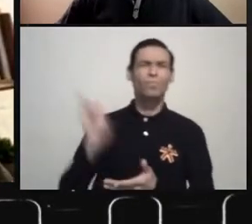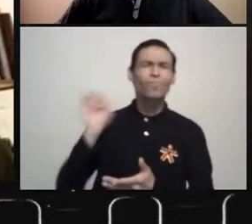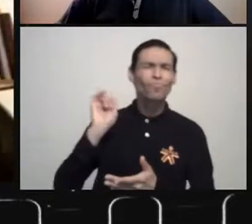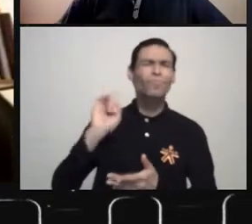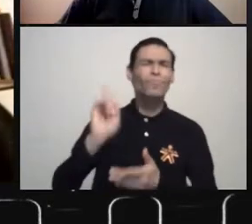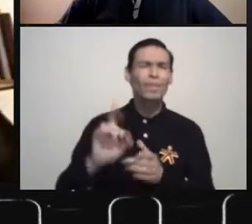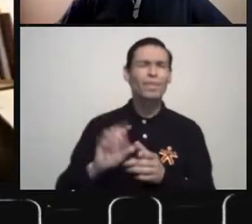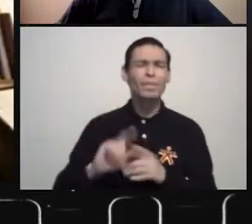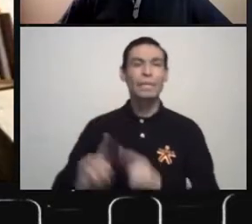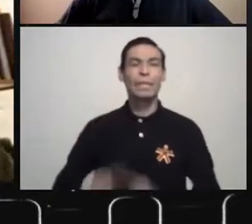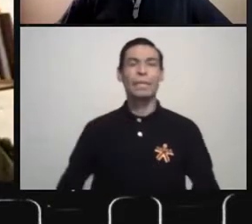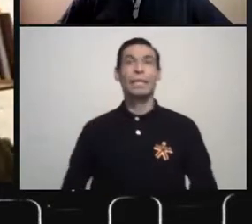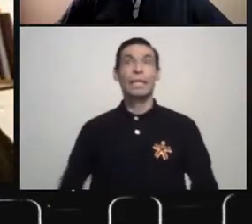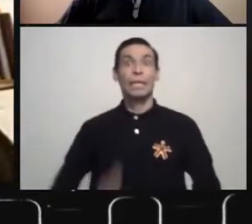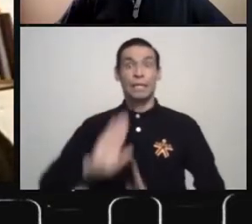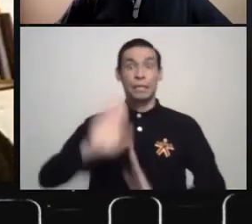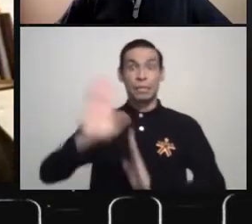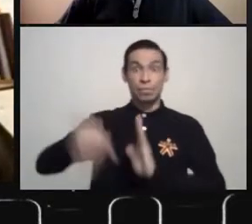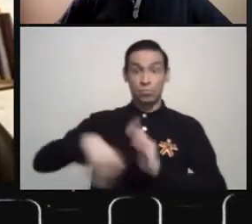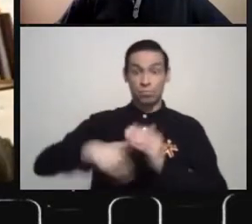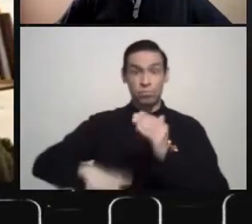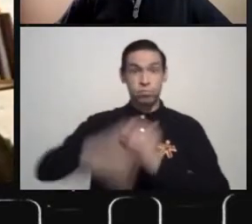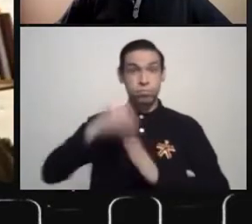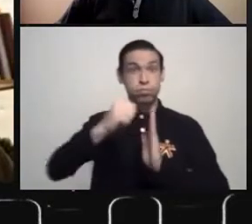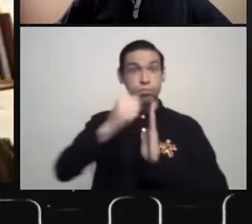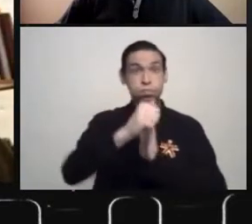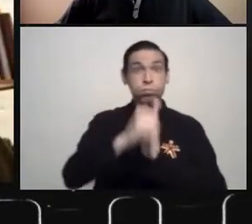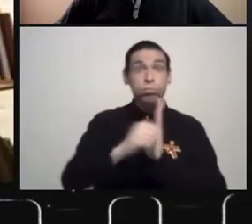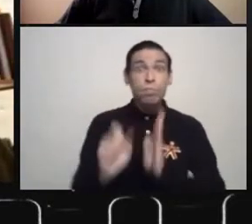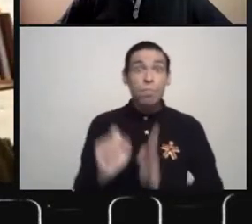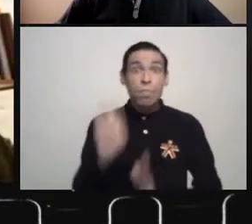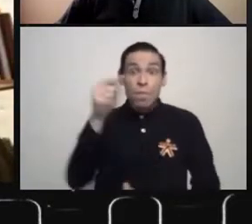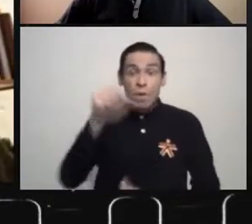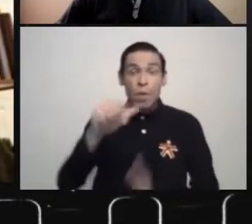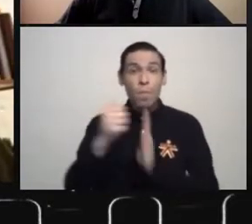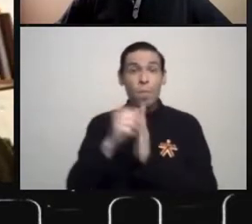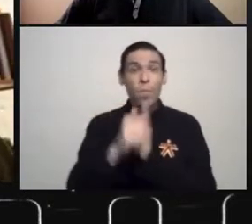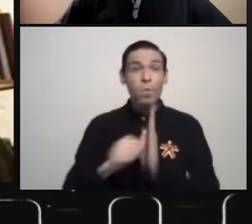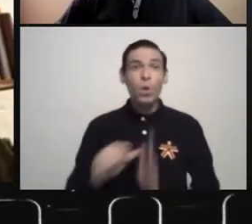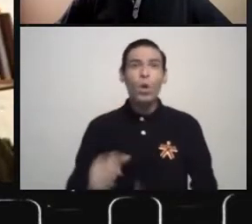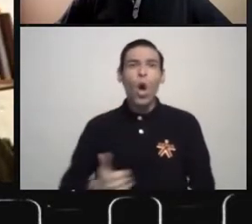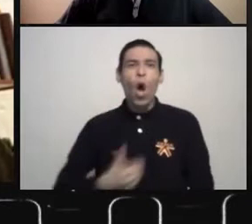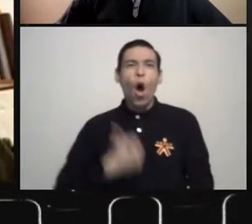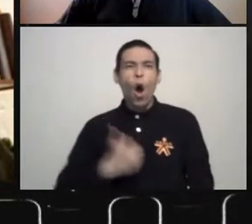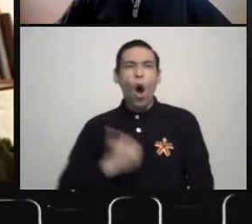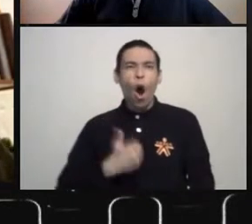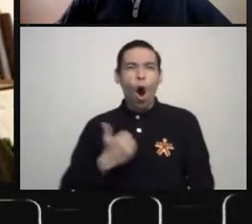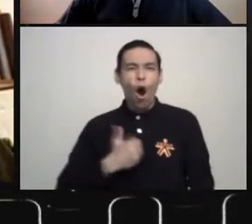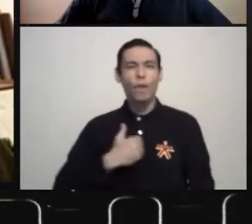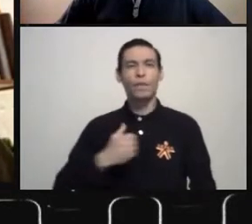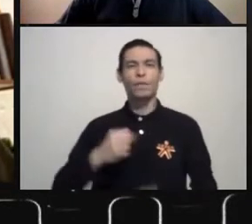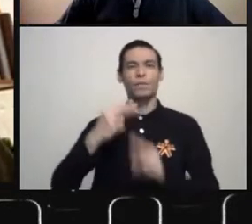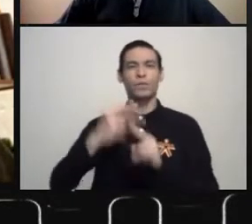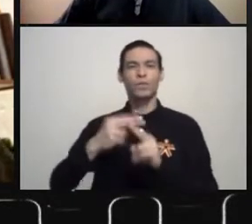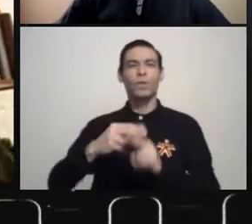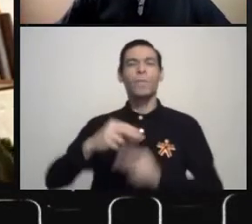Y después entré a un programa, hermano, que fue el primer programa juvenil, que se llamó Décimo Grado, no sé si te acuerdas de Décimo Grado,